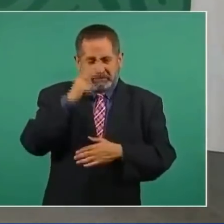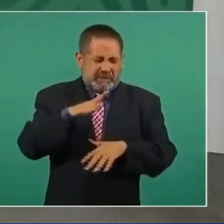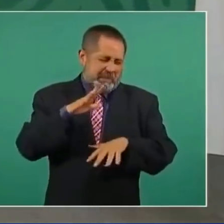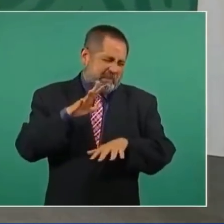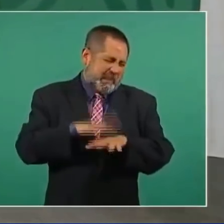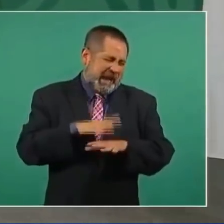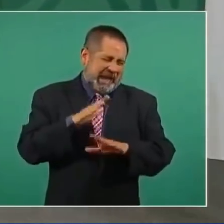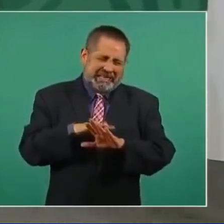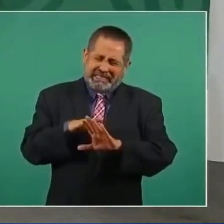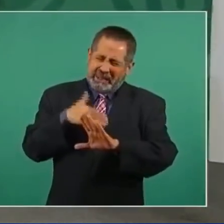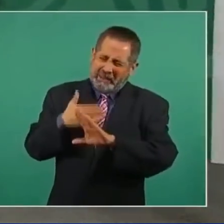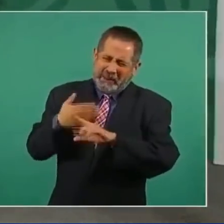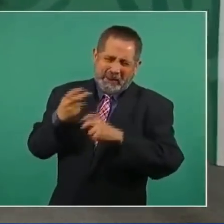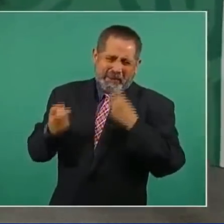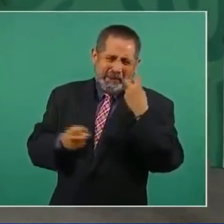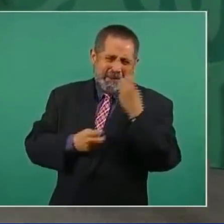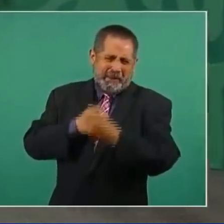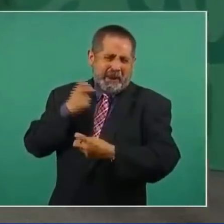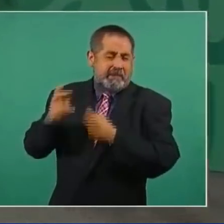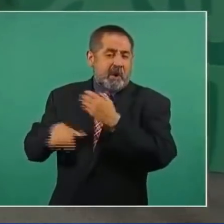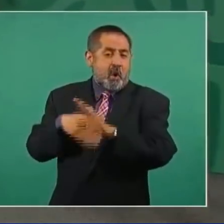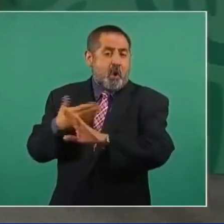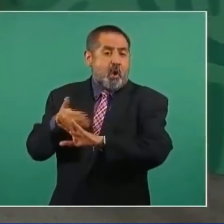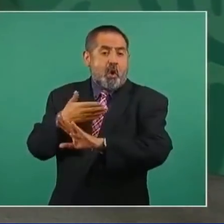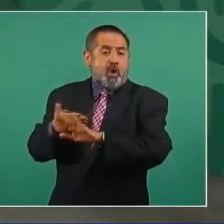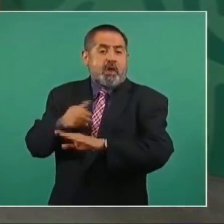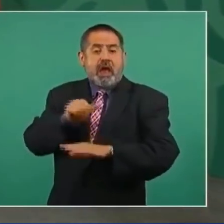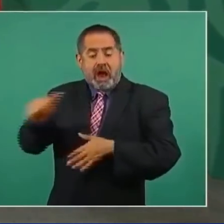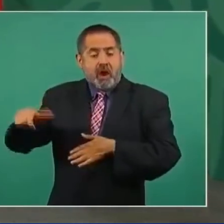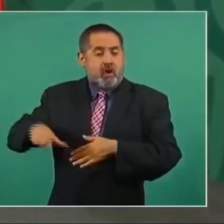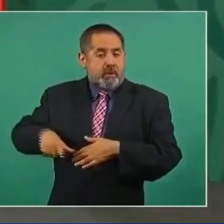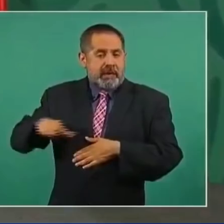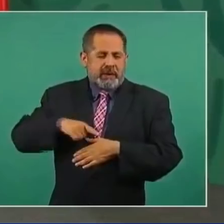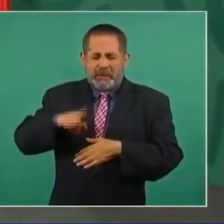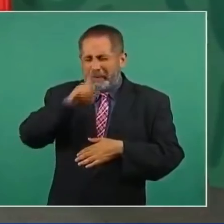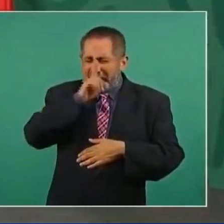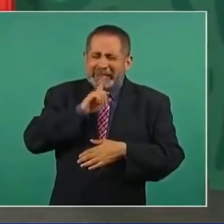mayor bombardeo de mentiras.